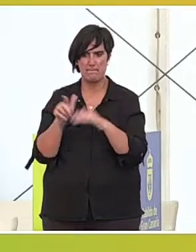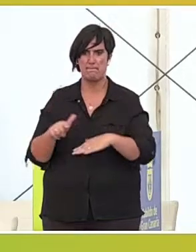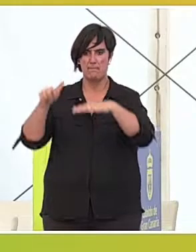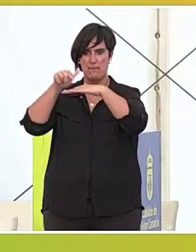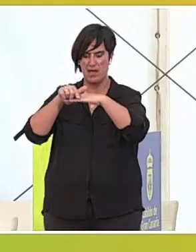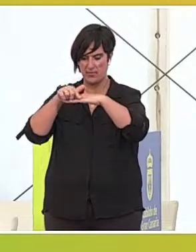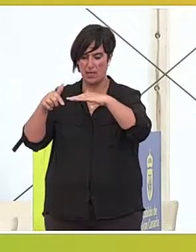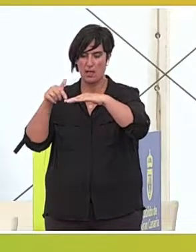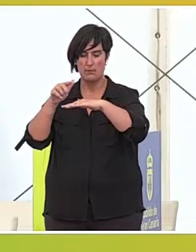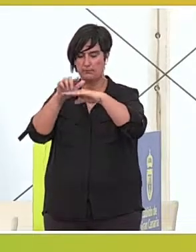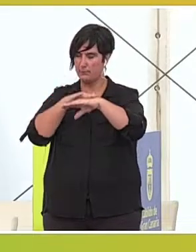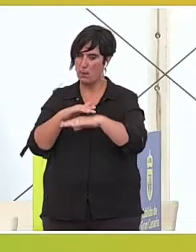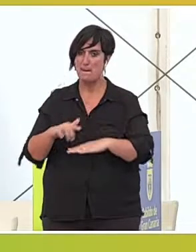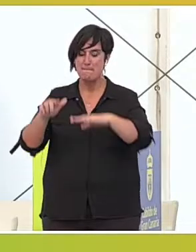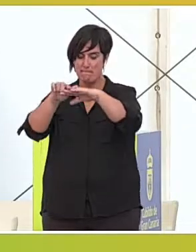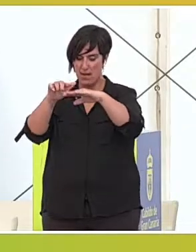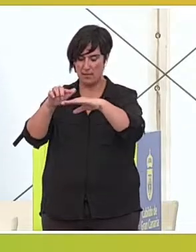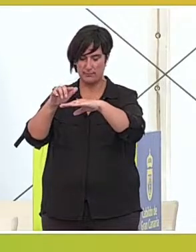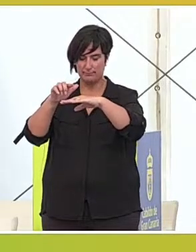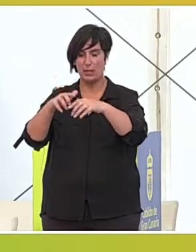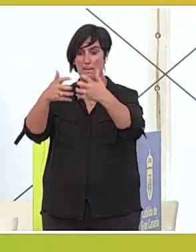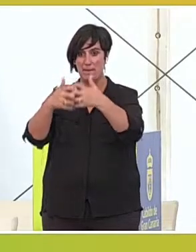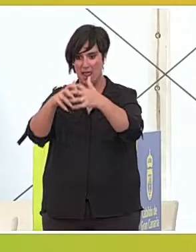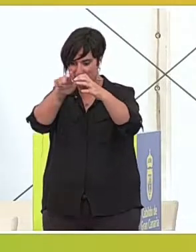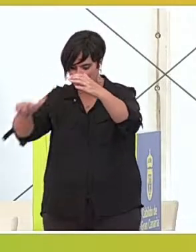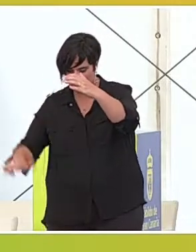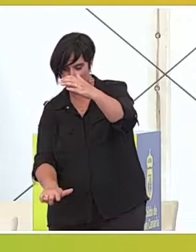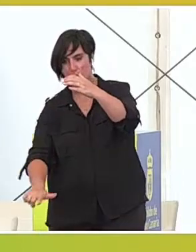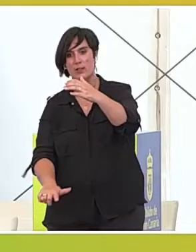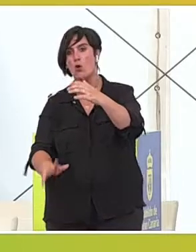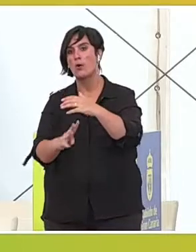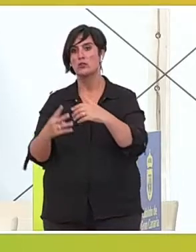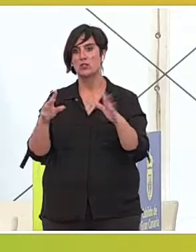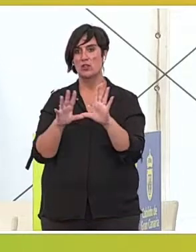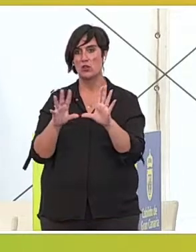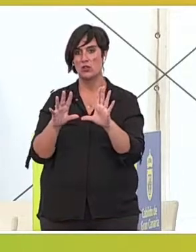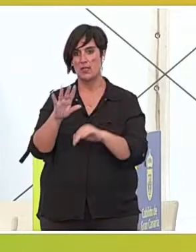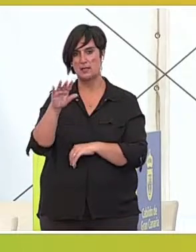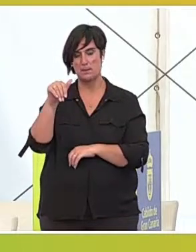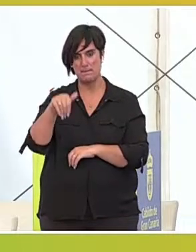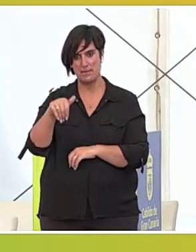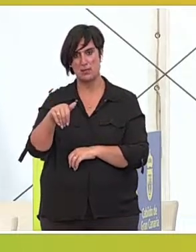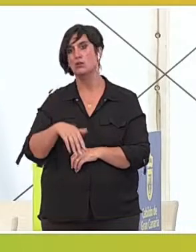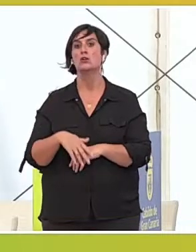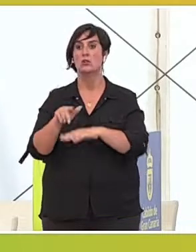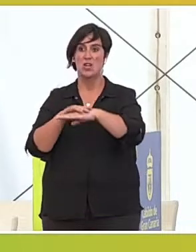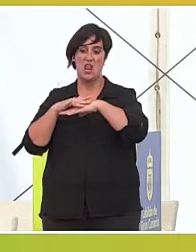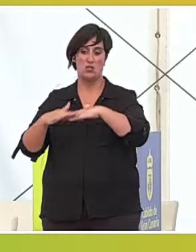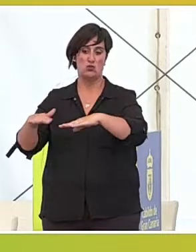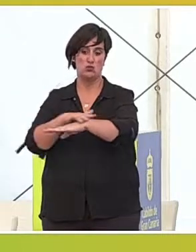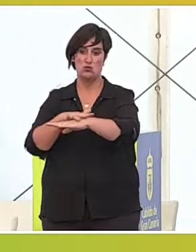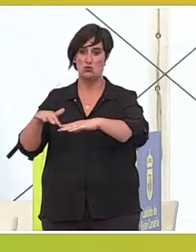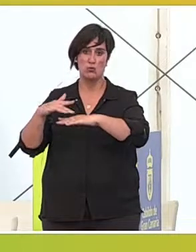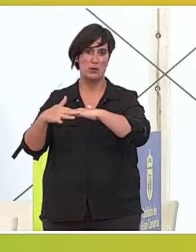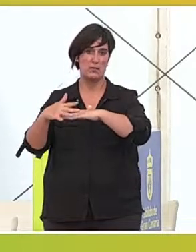está en profundidad, estaría a 410 metros de profundidad más o menos. En superficie,